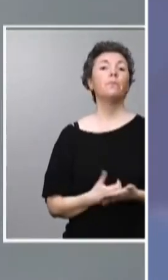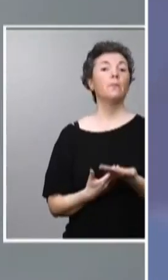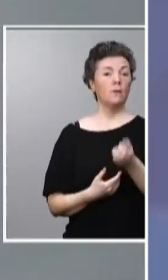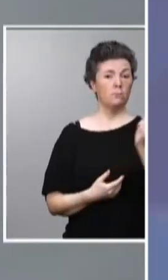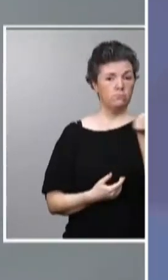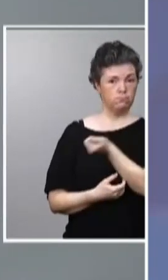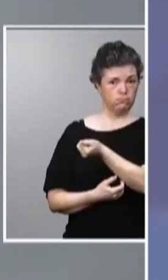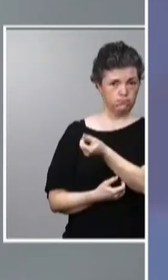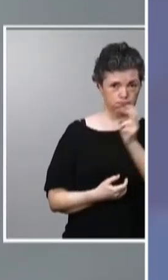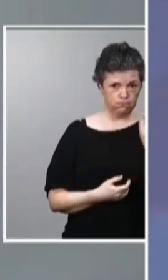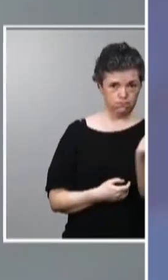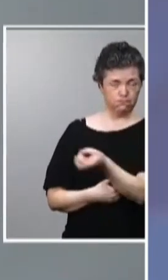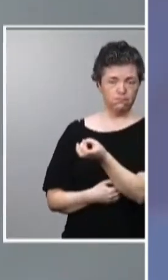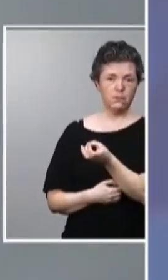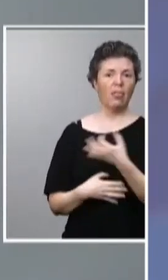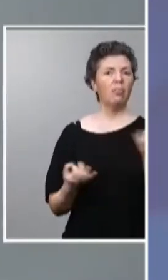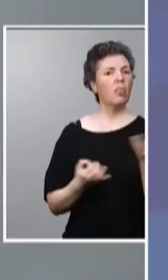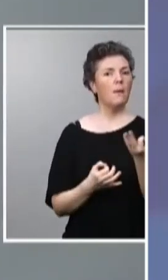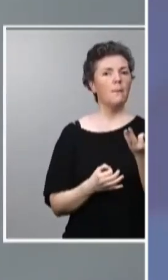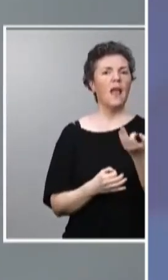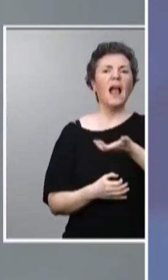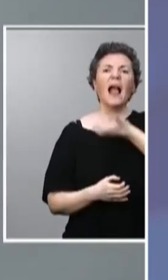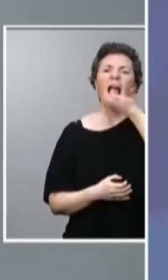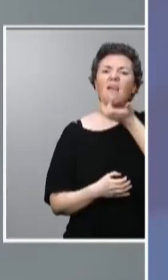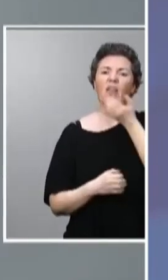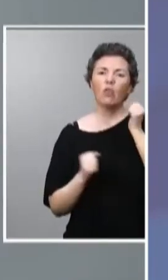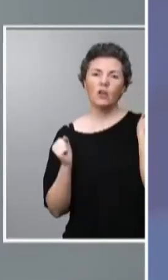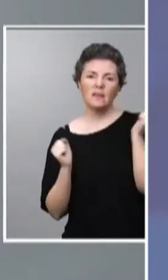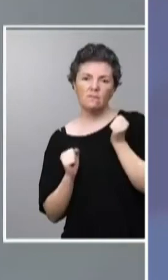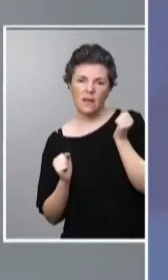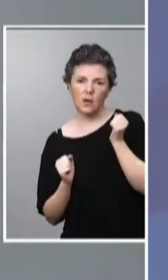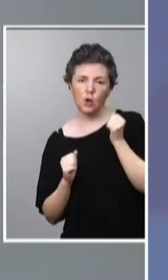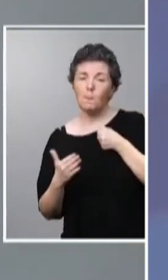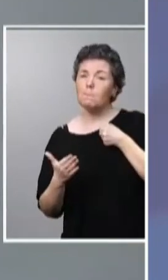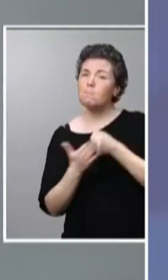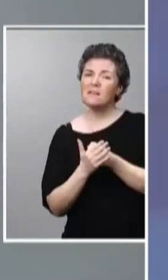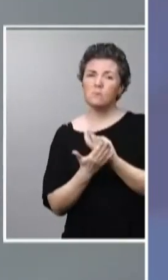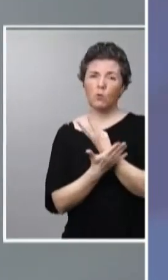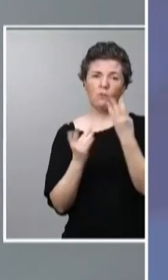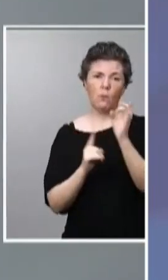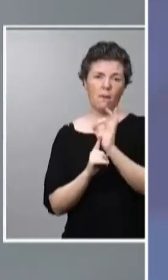ciudad oscura y los escaparates apagados va a ser atraer a la delincuencia.